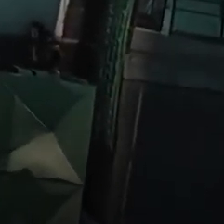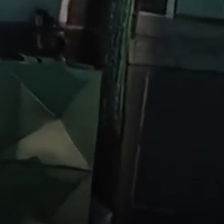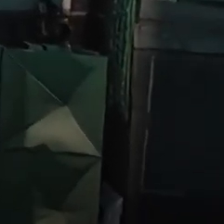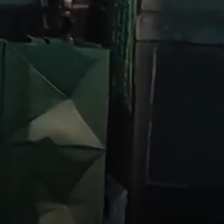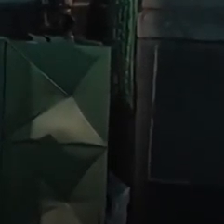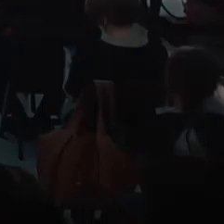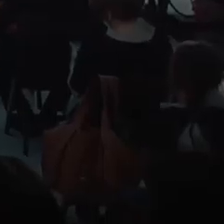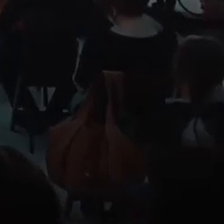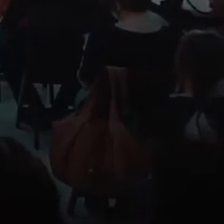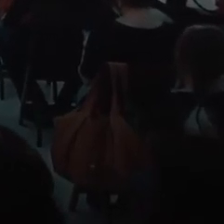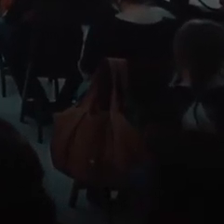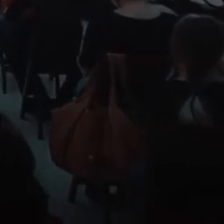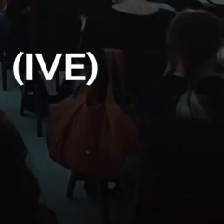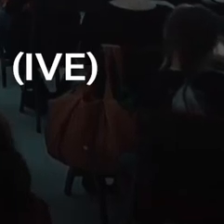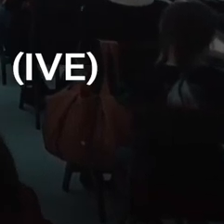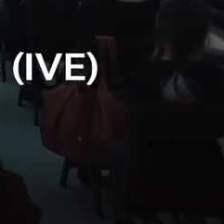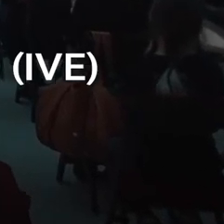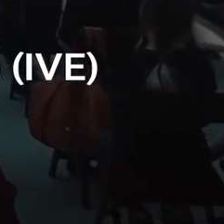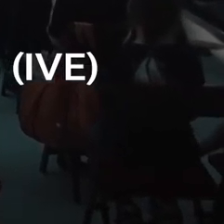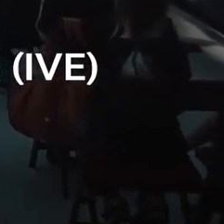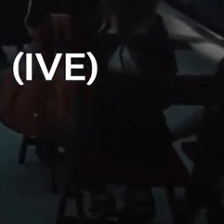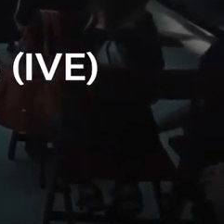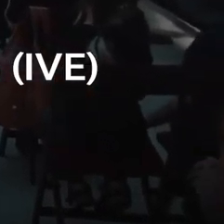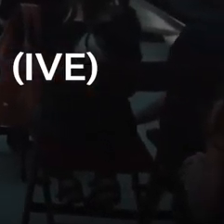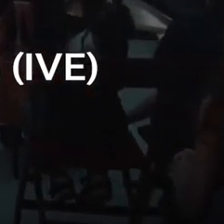27.610 de interrupción legal del embarazo y